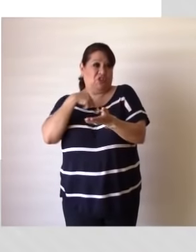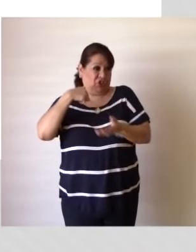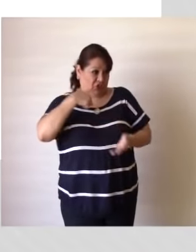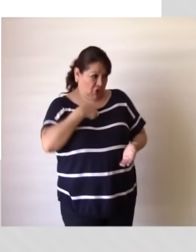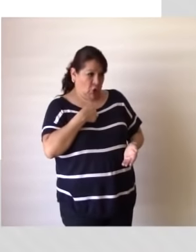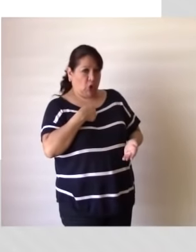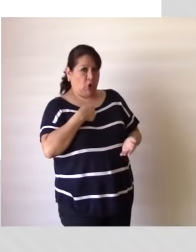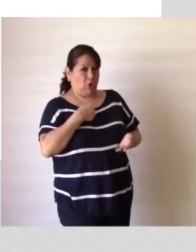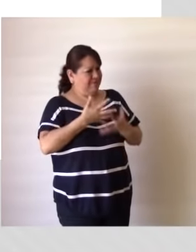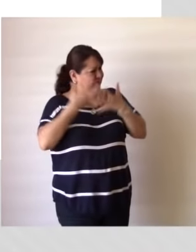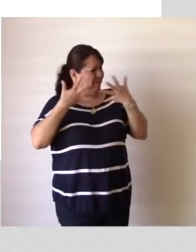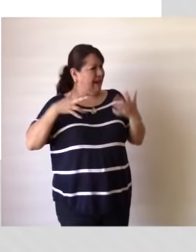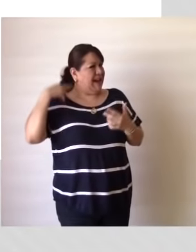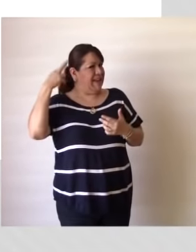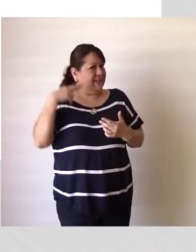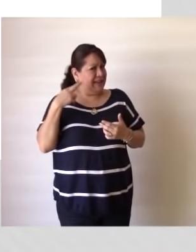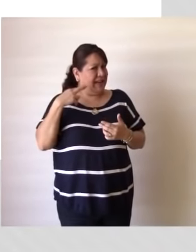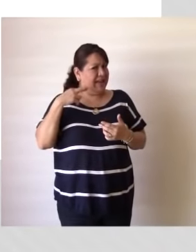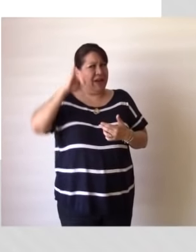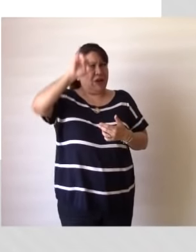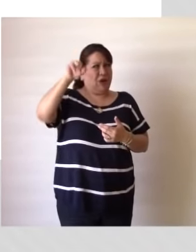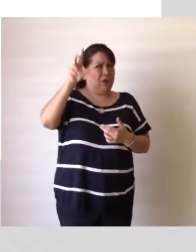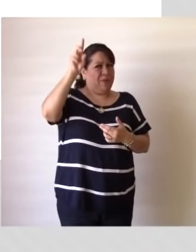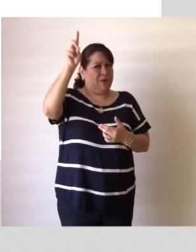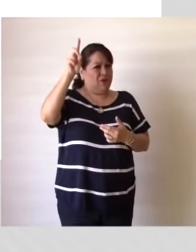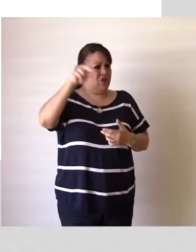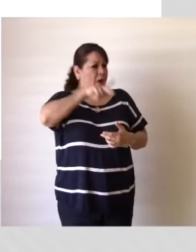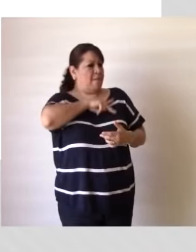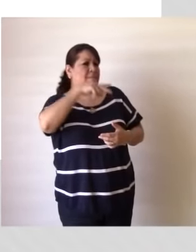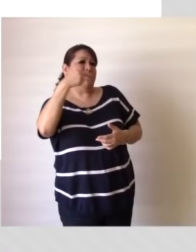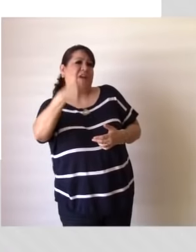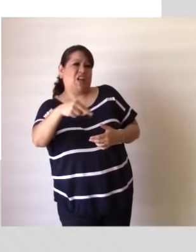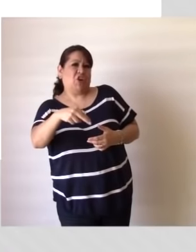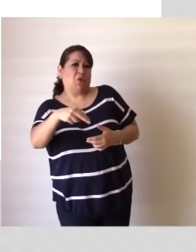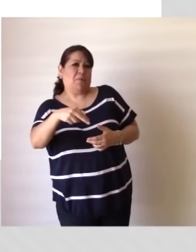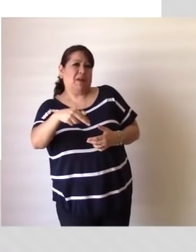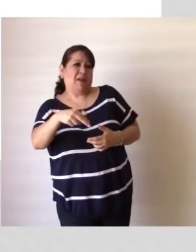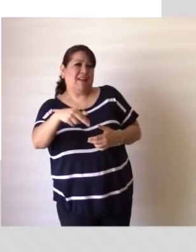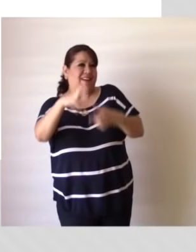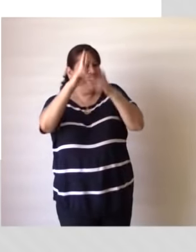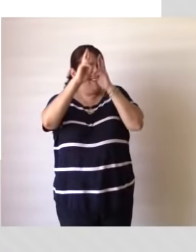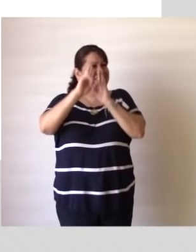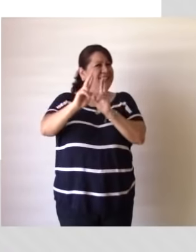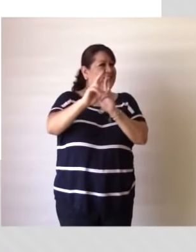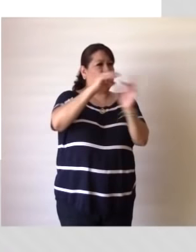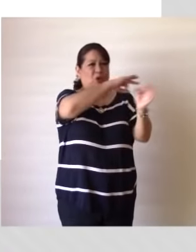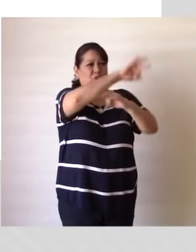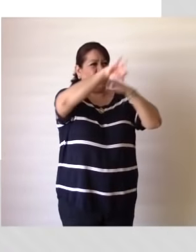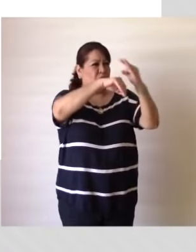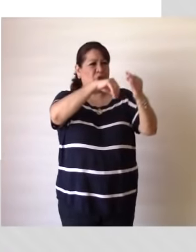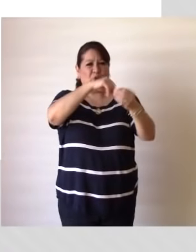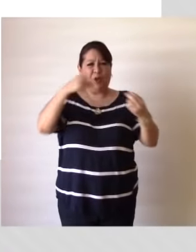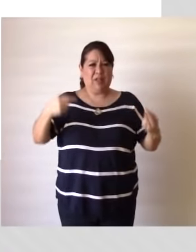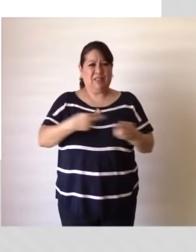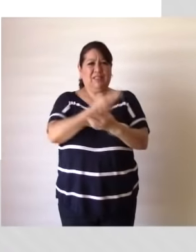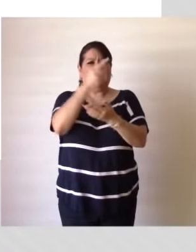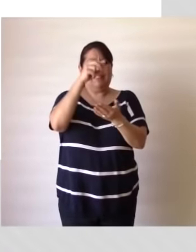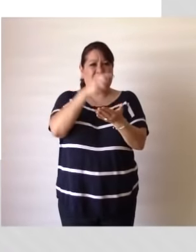rey dice jehová de los ejércitos y mi nombre es temible entre las naciones